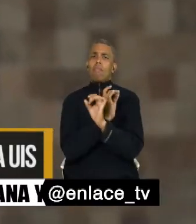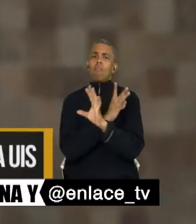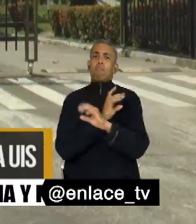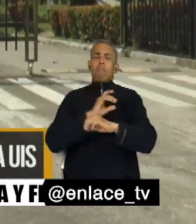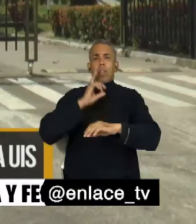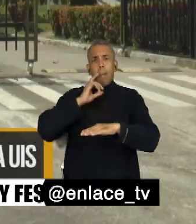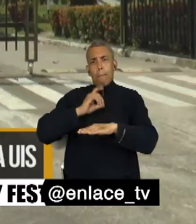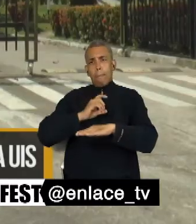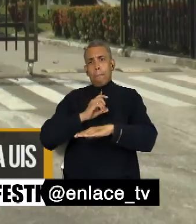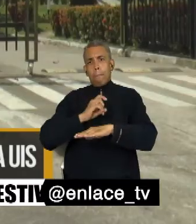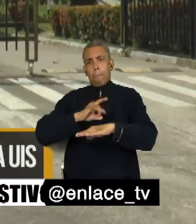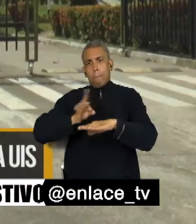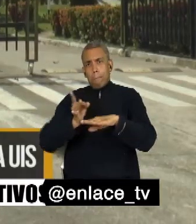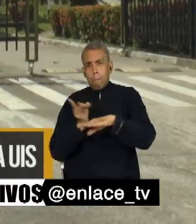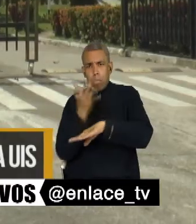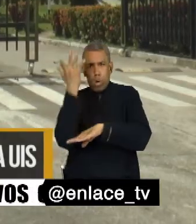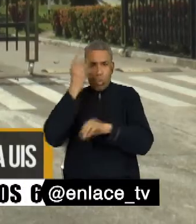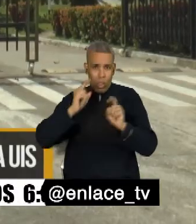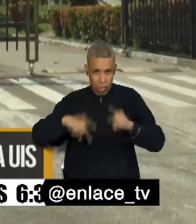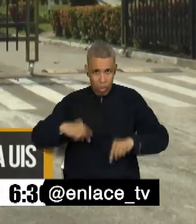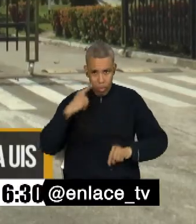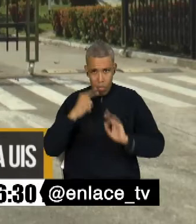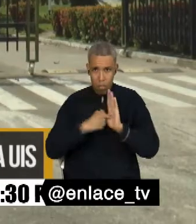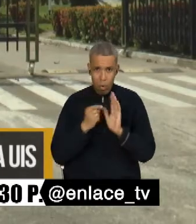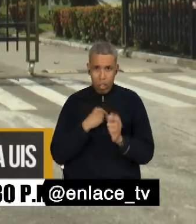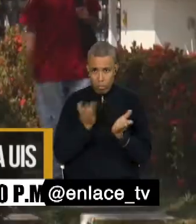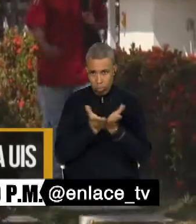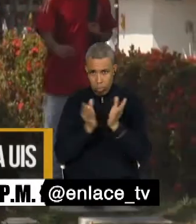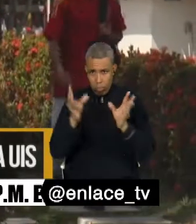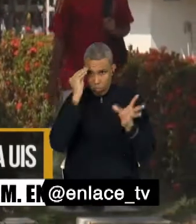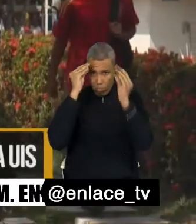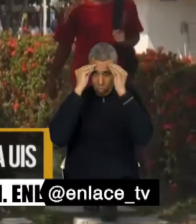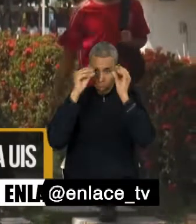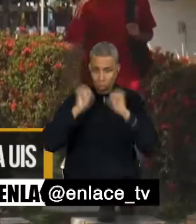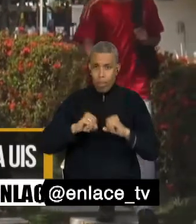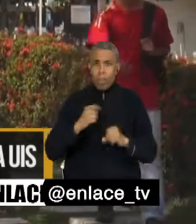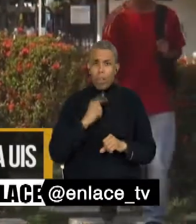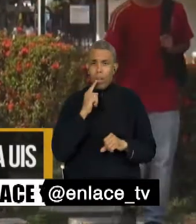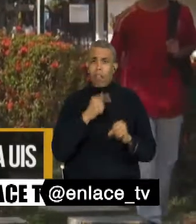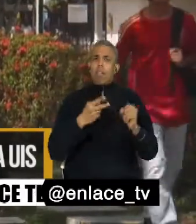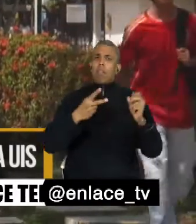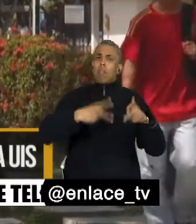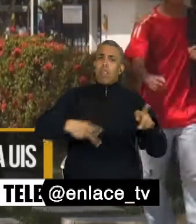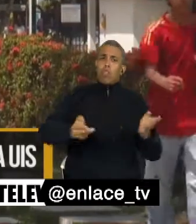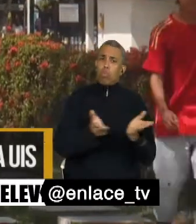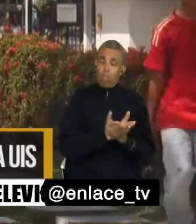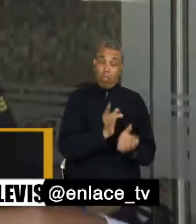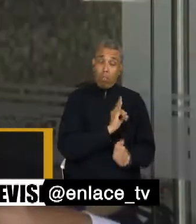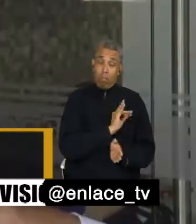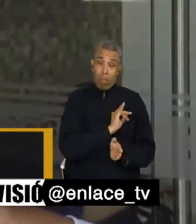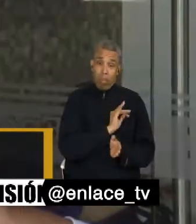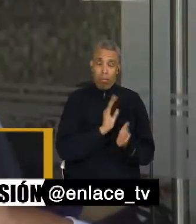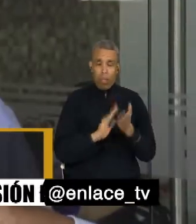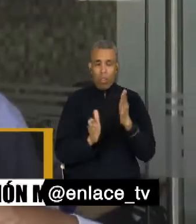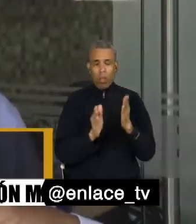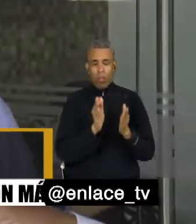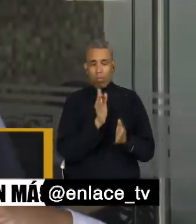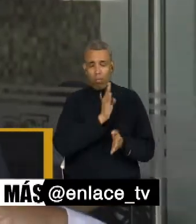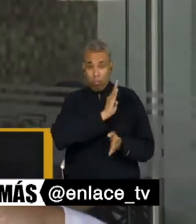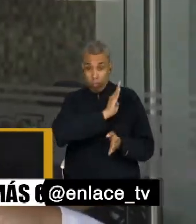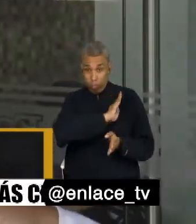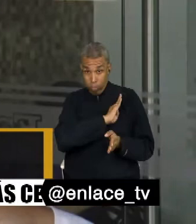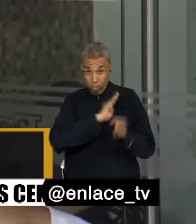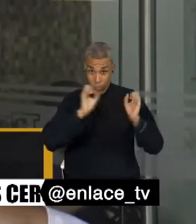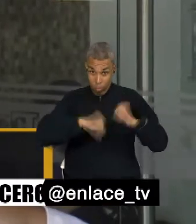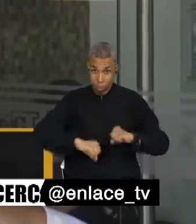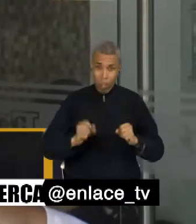de Santander ya se prepara para que bachilleres de la ciudad y la región puedan ir adelantando su nivel introductorio. Sí, hemos avanzado bastante en